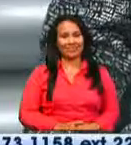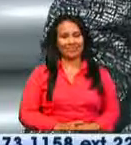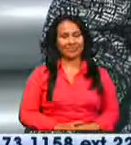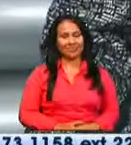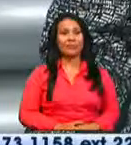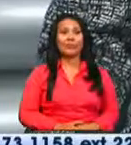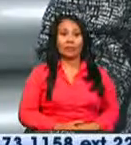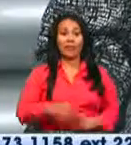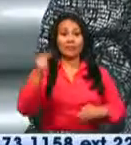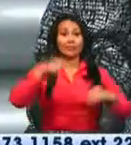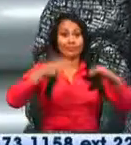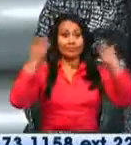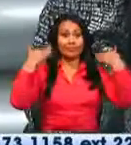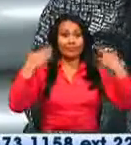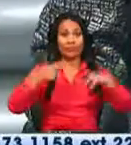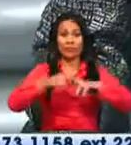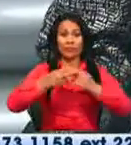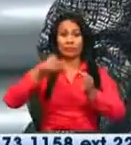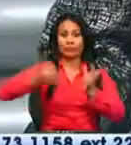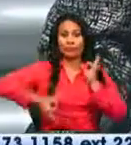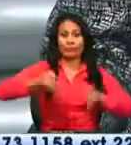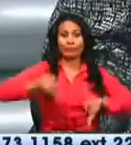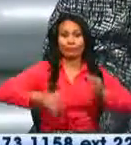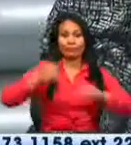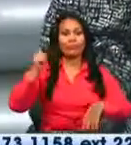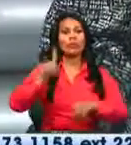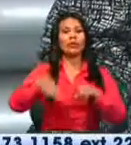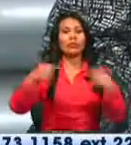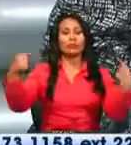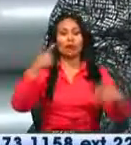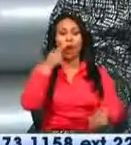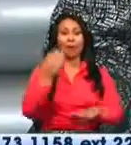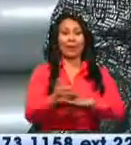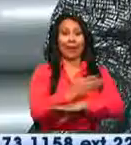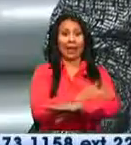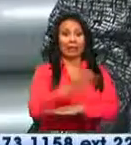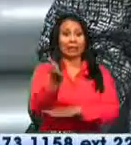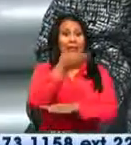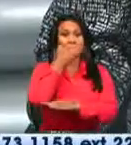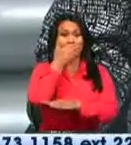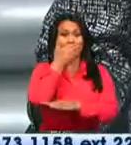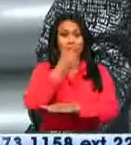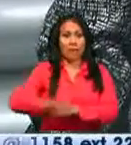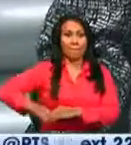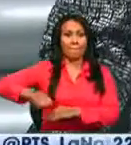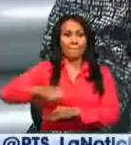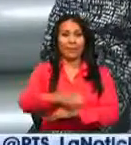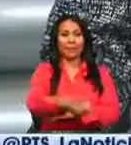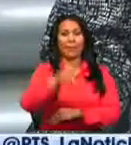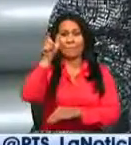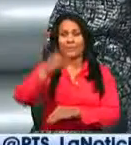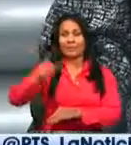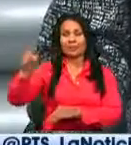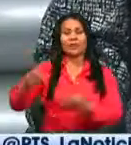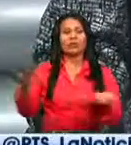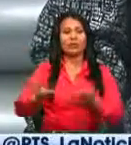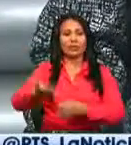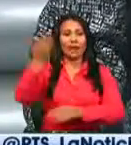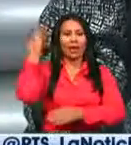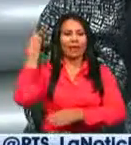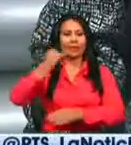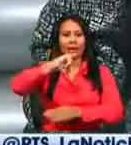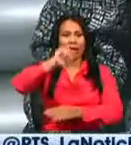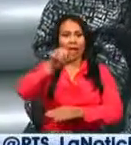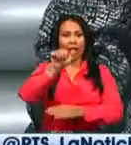En Guayaquil inició la audiencia de juzgamiento en contra del sujeto acusado de haber secuestrado y asesinado a un turista japonés en diciembre del